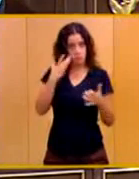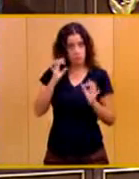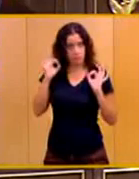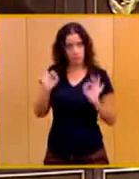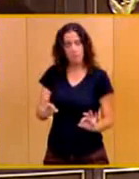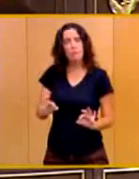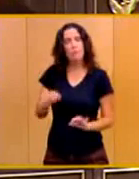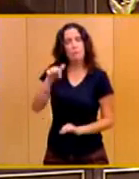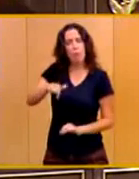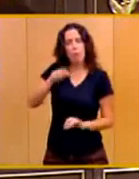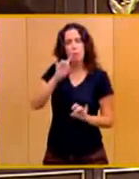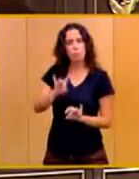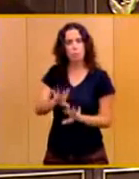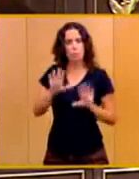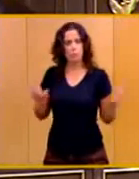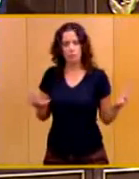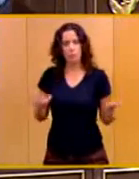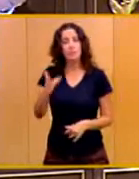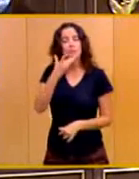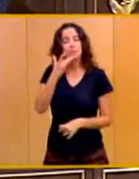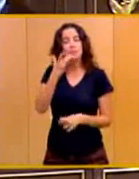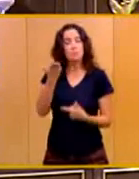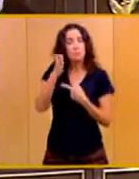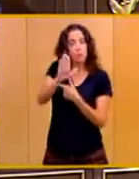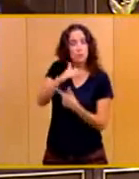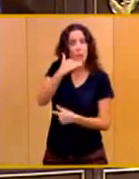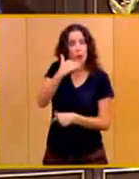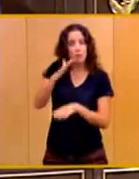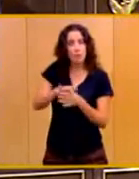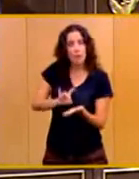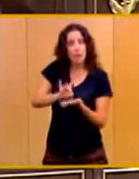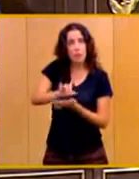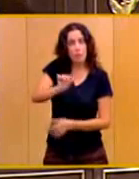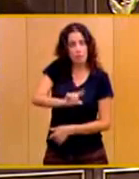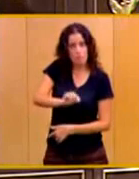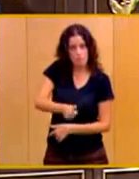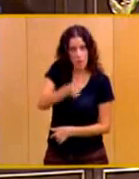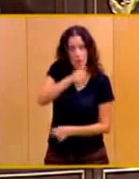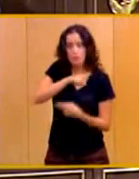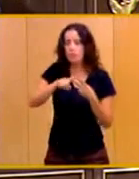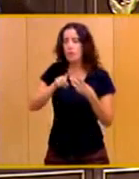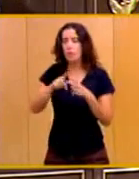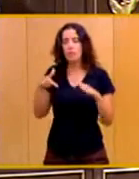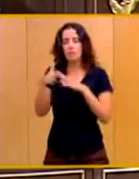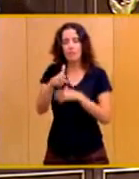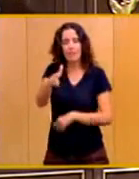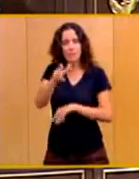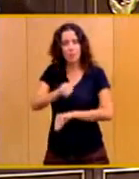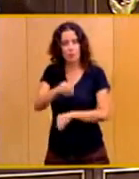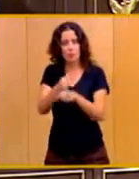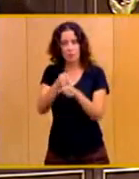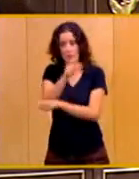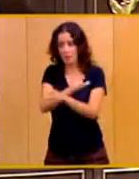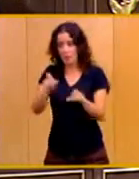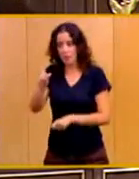muy claro. Si hay alguna propuesta de abaratar el despido o de recortar derechos de los trabajadores, le